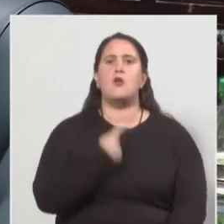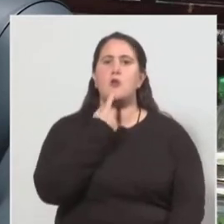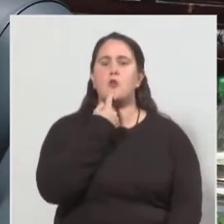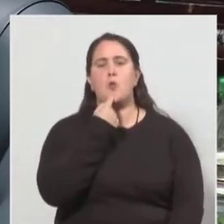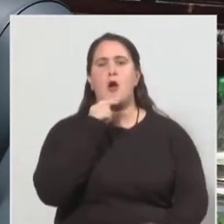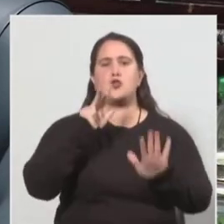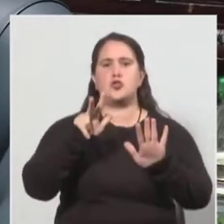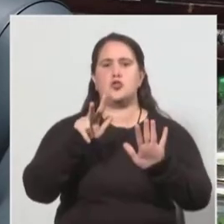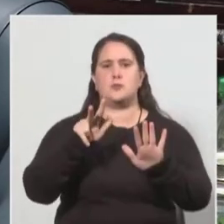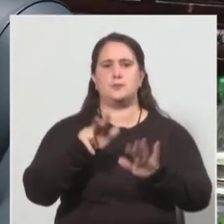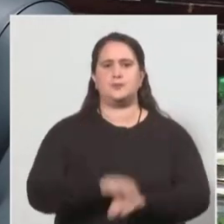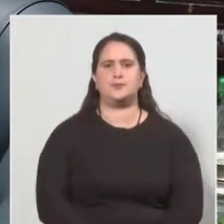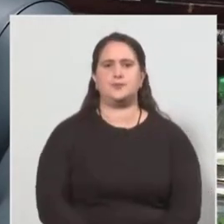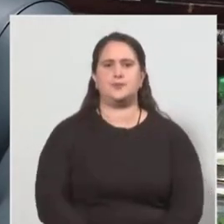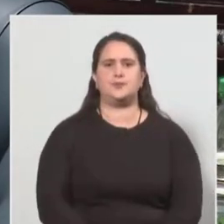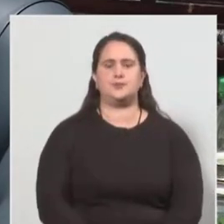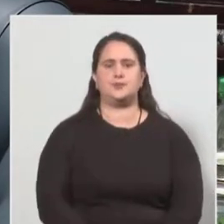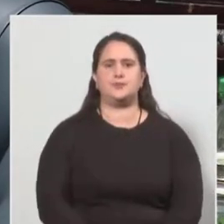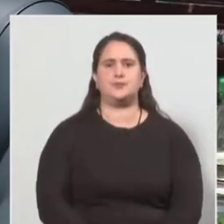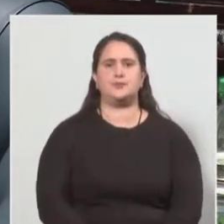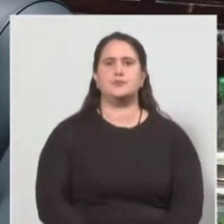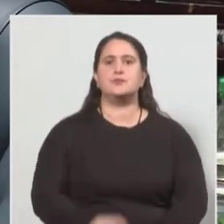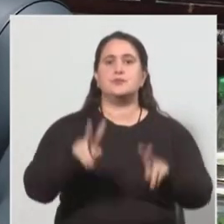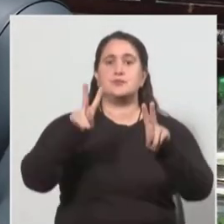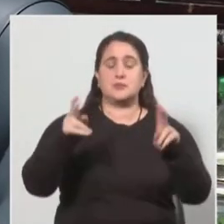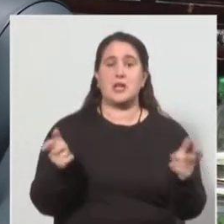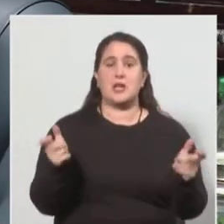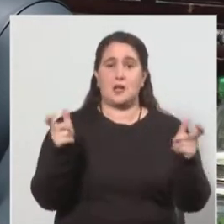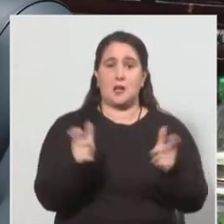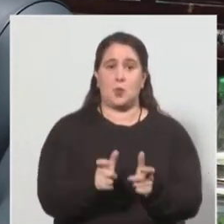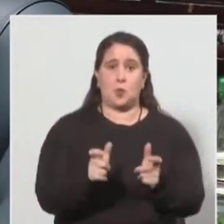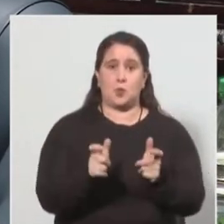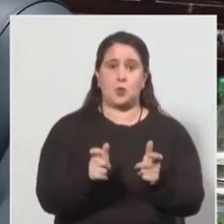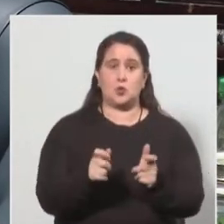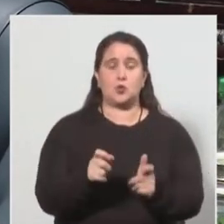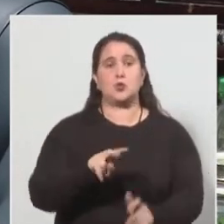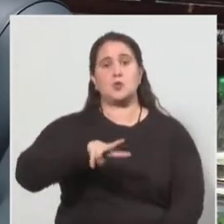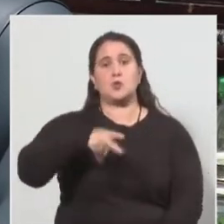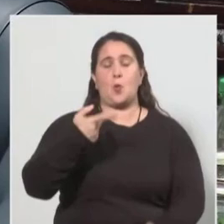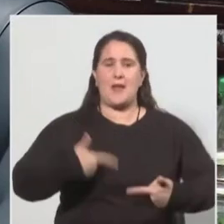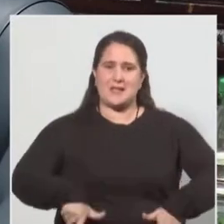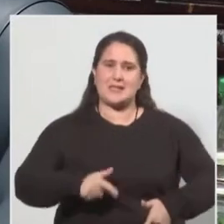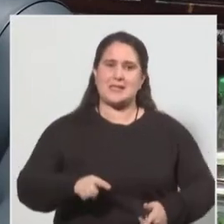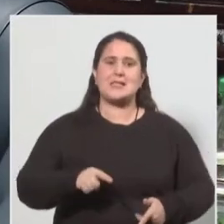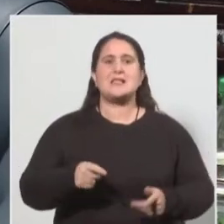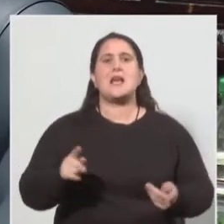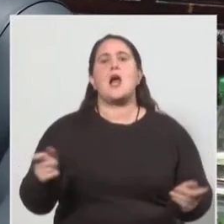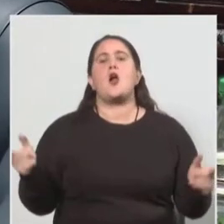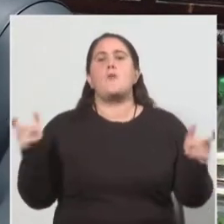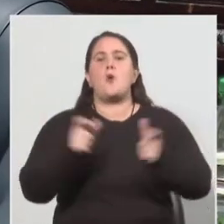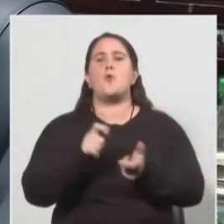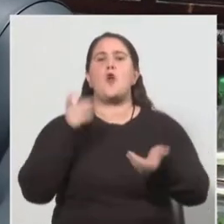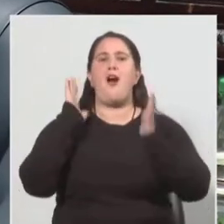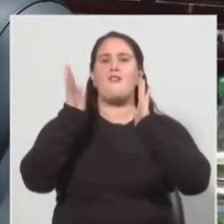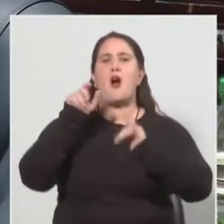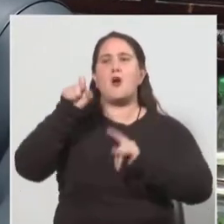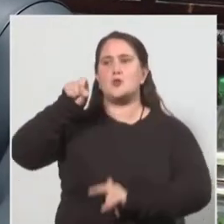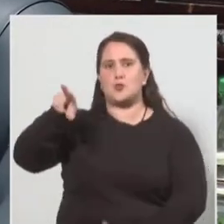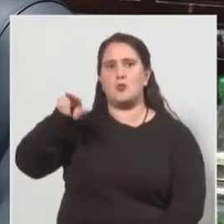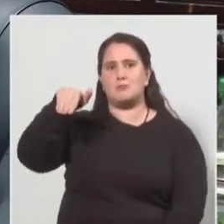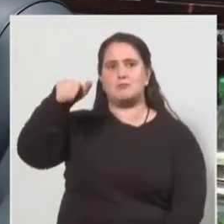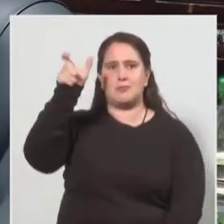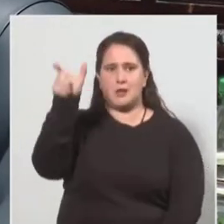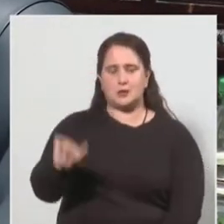Duda número 8. Con relación a la reunión mantenida por la vicecanciller con el abogado de Marcet,